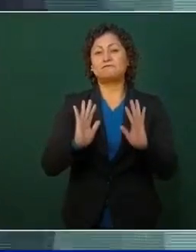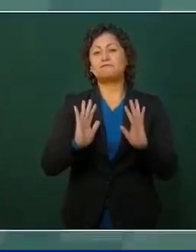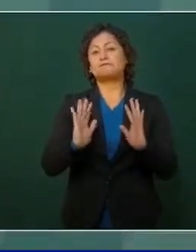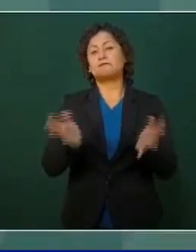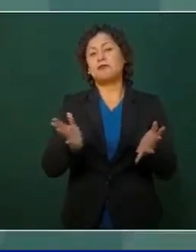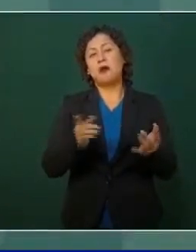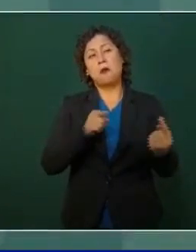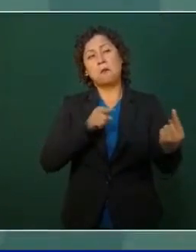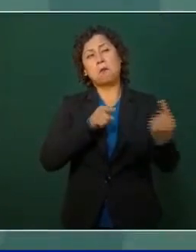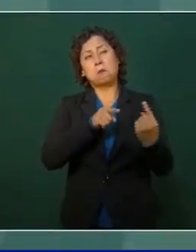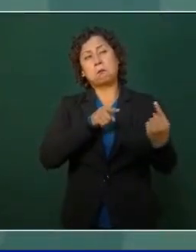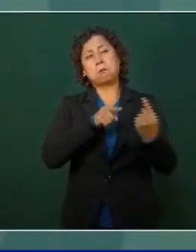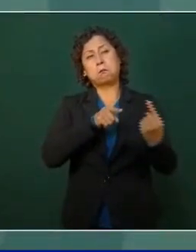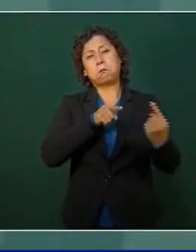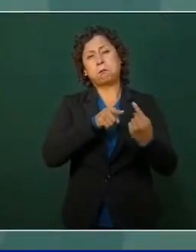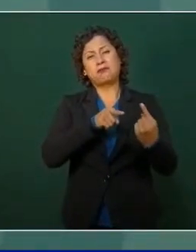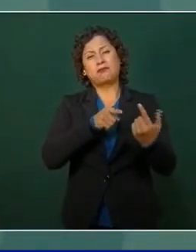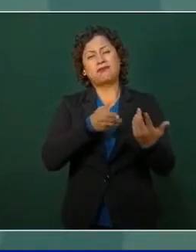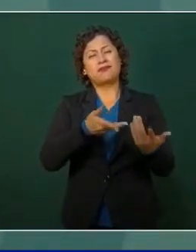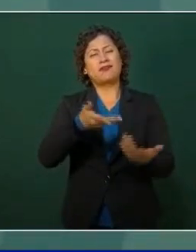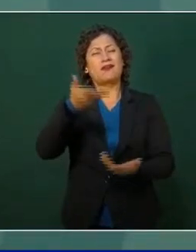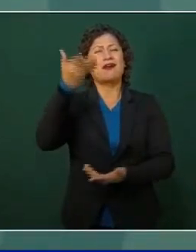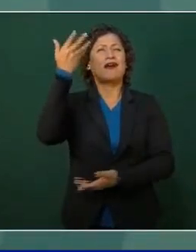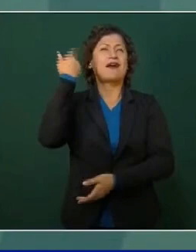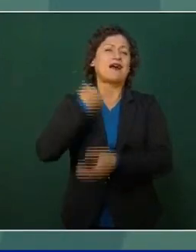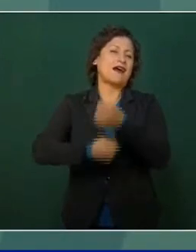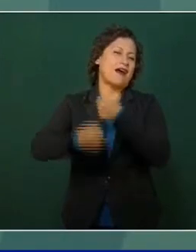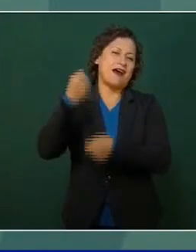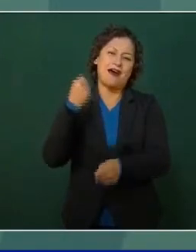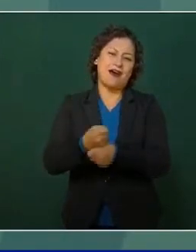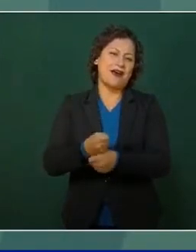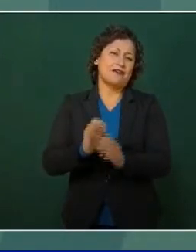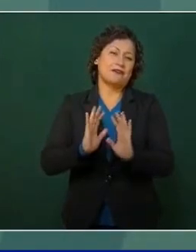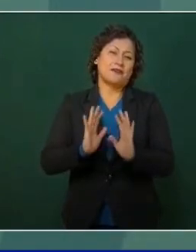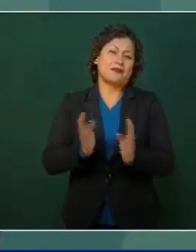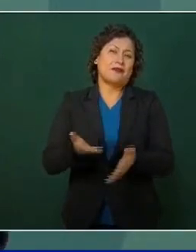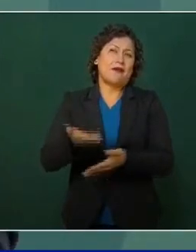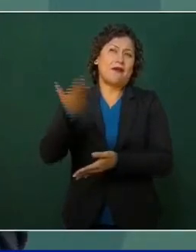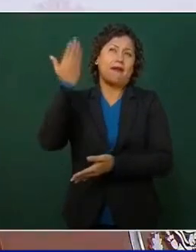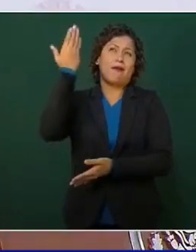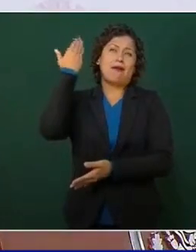con estas diferencias, años. Una vez ahí